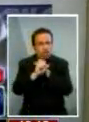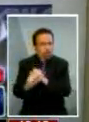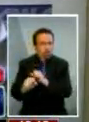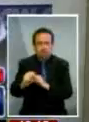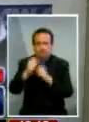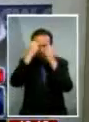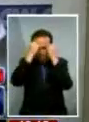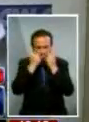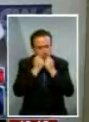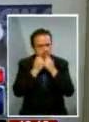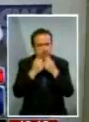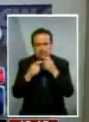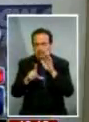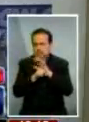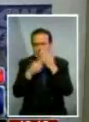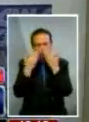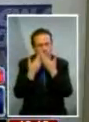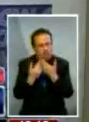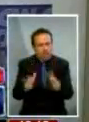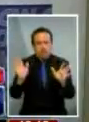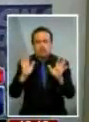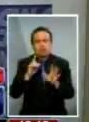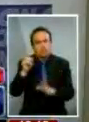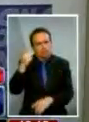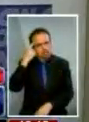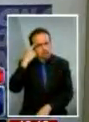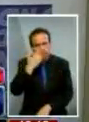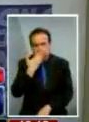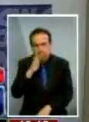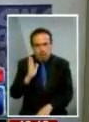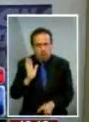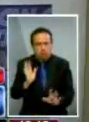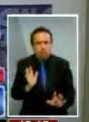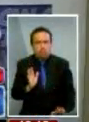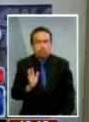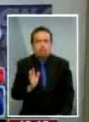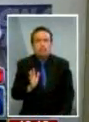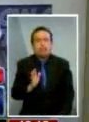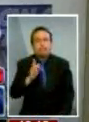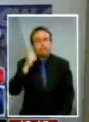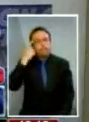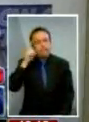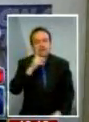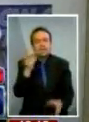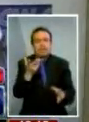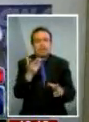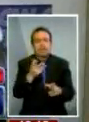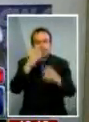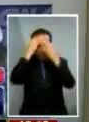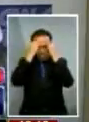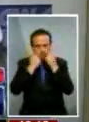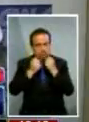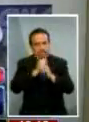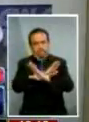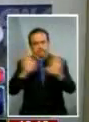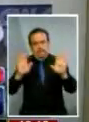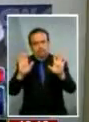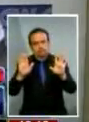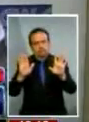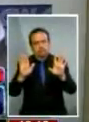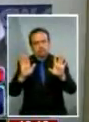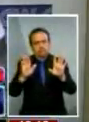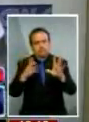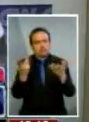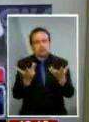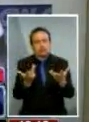ley común o las que ellos estimen pertinentes, para que esto no siga ocurriendo. Ellos